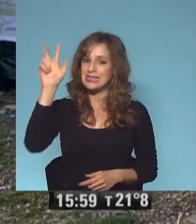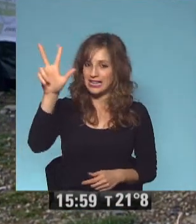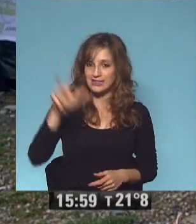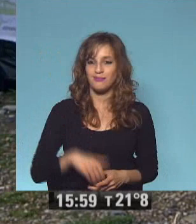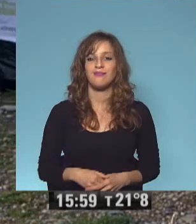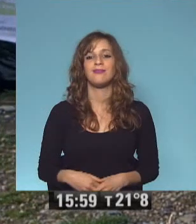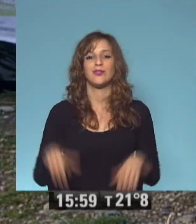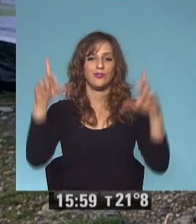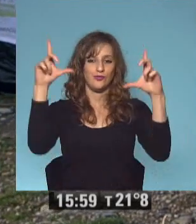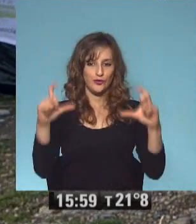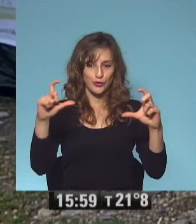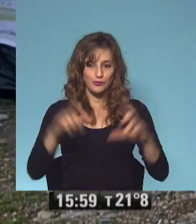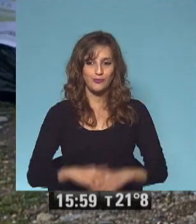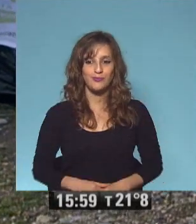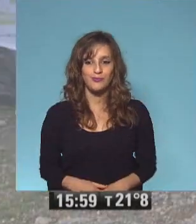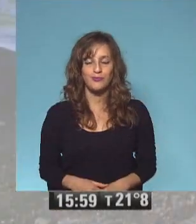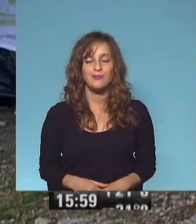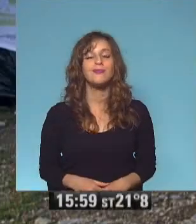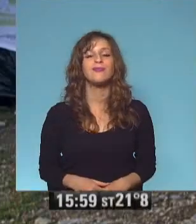¡Mi misterio submarino!